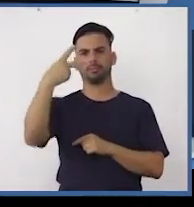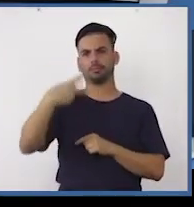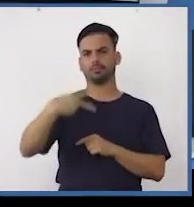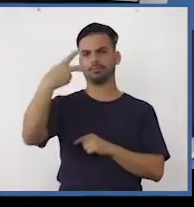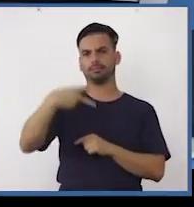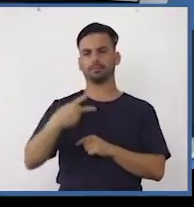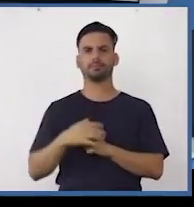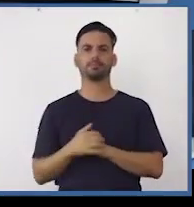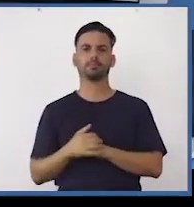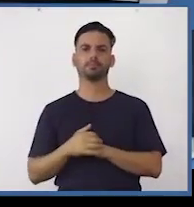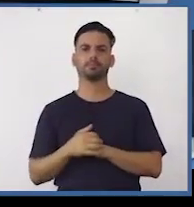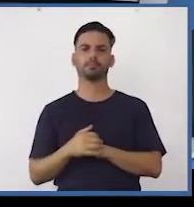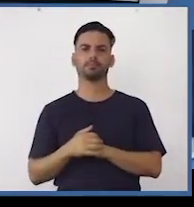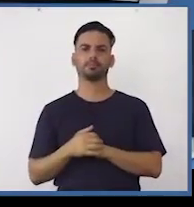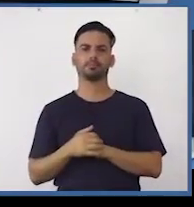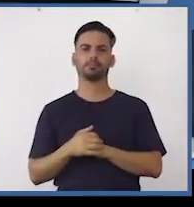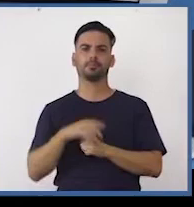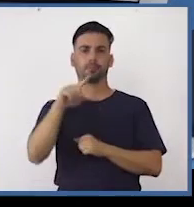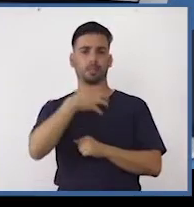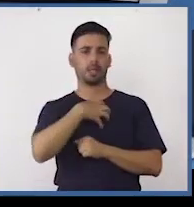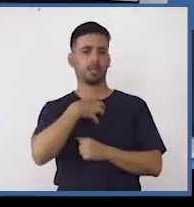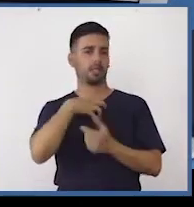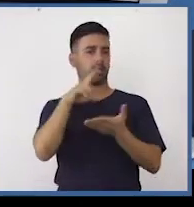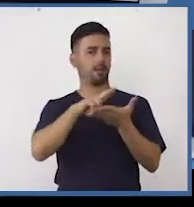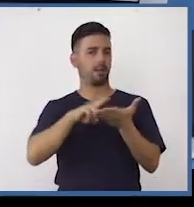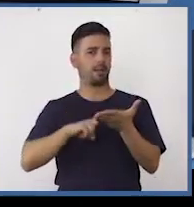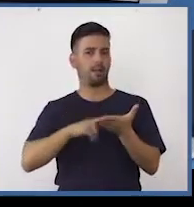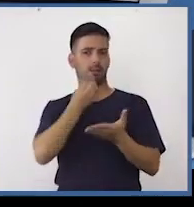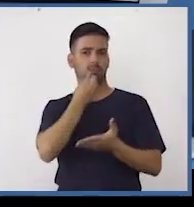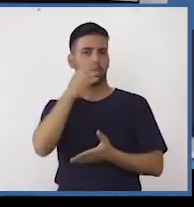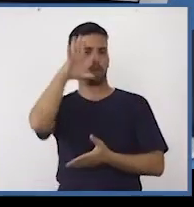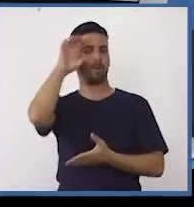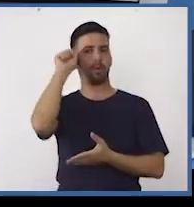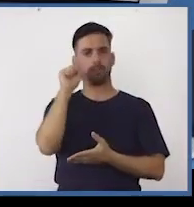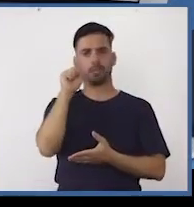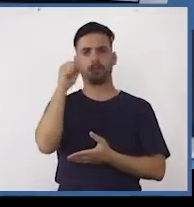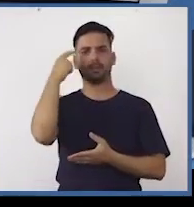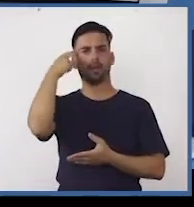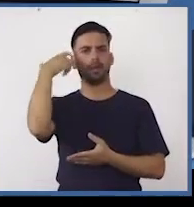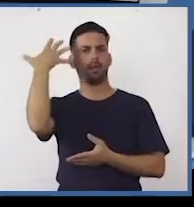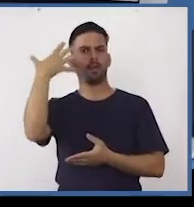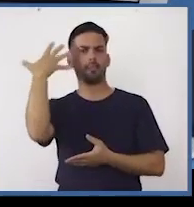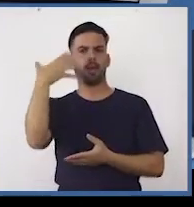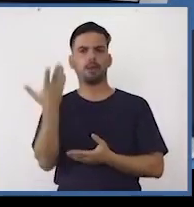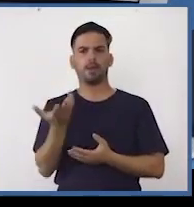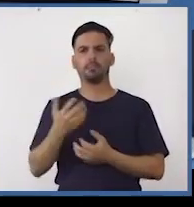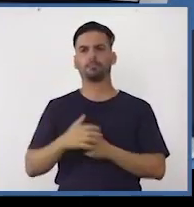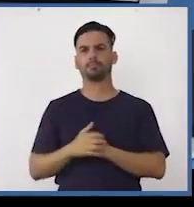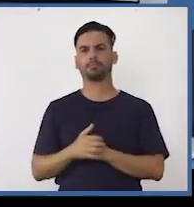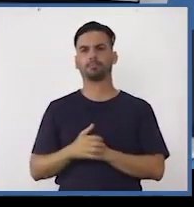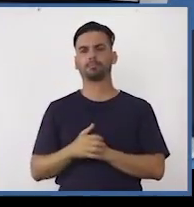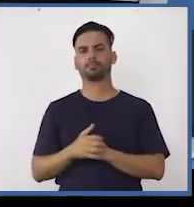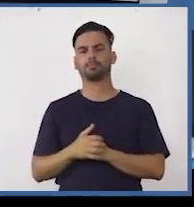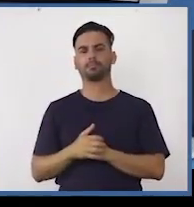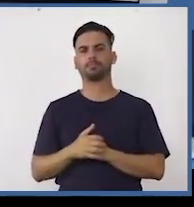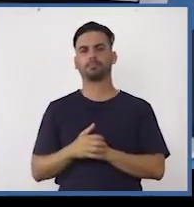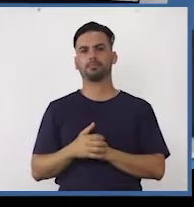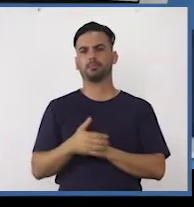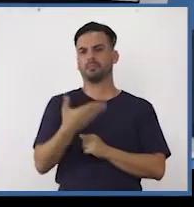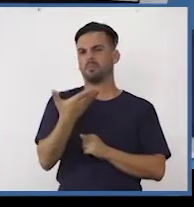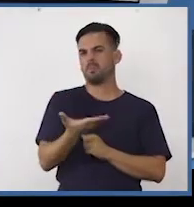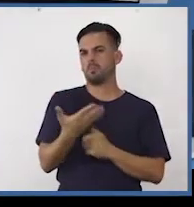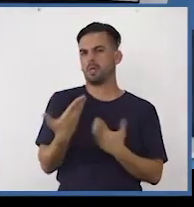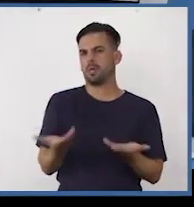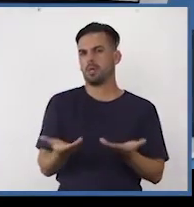Yo les propongo que la primera parte del ejercicio, donde dice dónde será mayor la frecuencia de las oscilaciones en el aire o en el